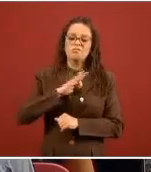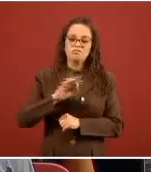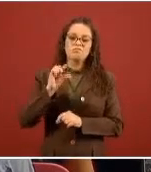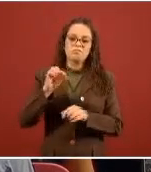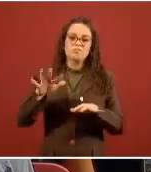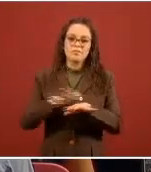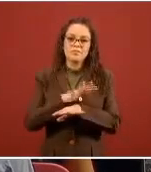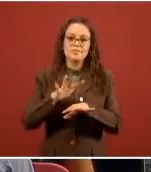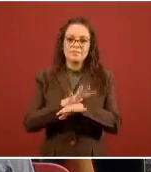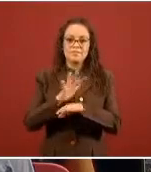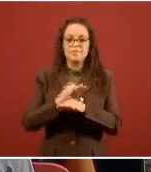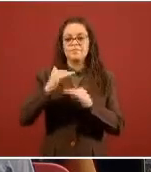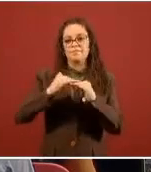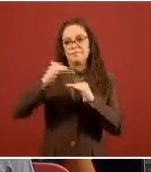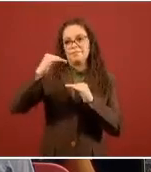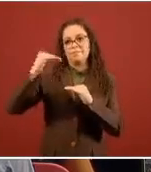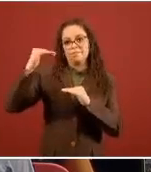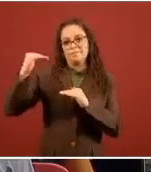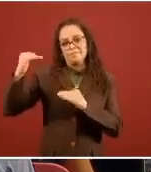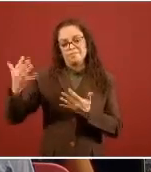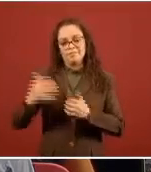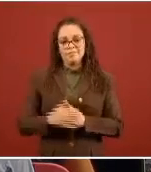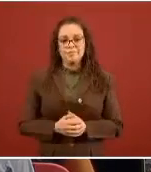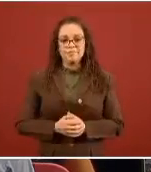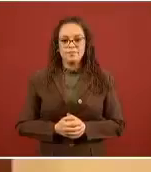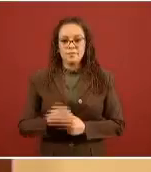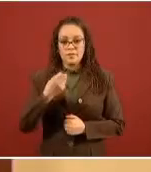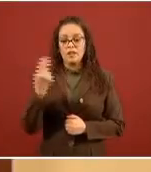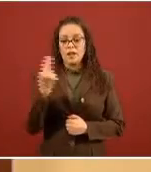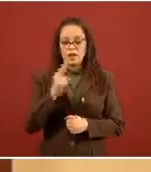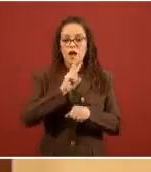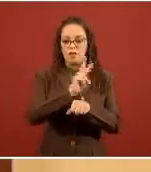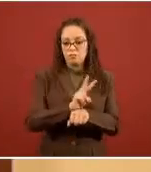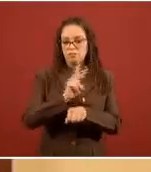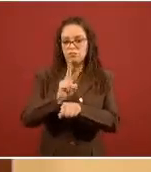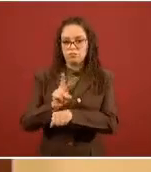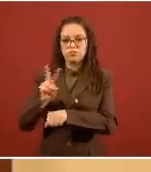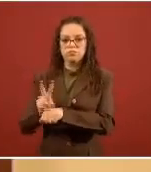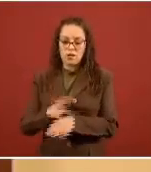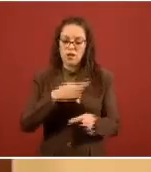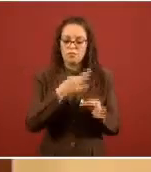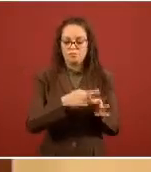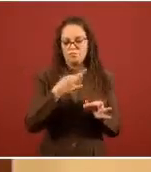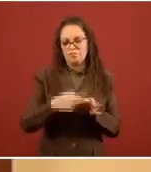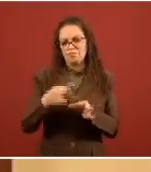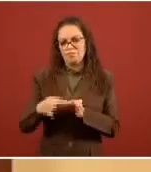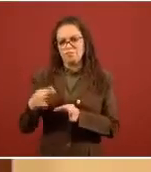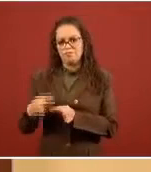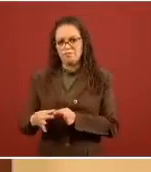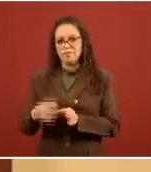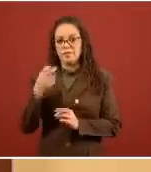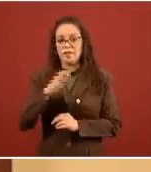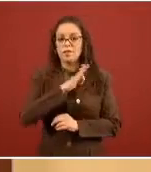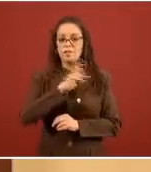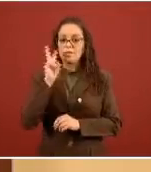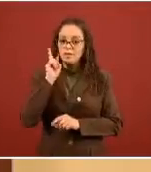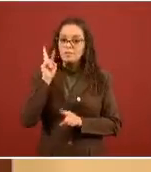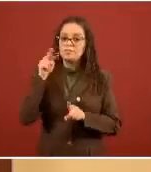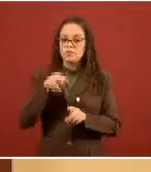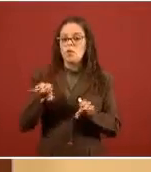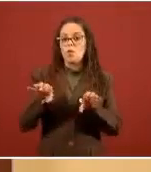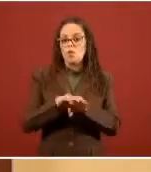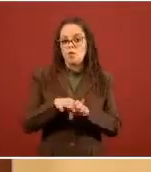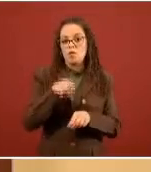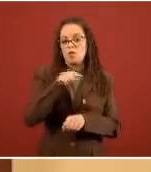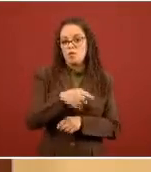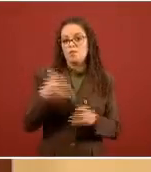que se vayan incrementando los casos. Vamos a darle un seguimiento puntual a esta curva porque es lo que marca un poco cómo se va comportando la